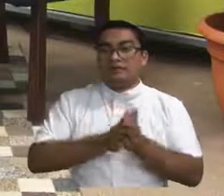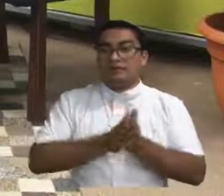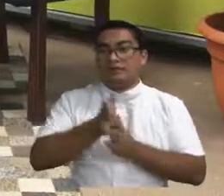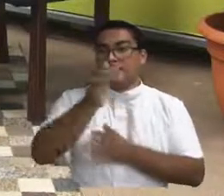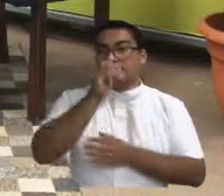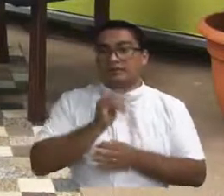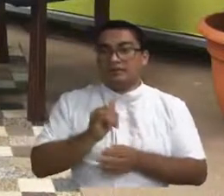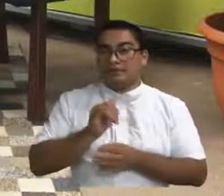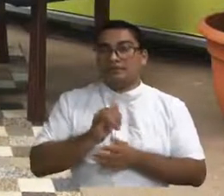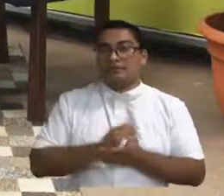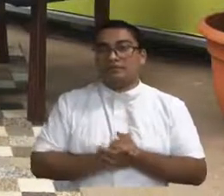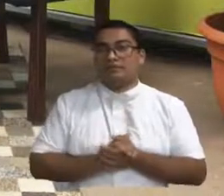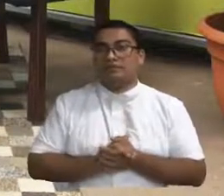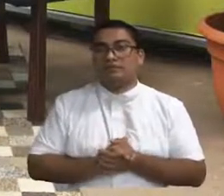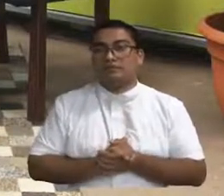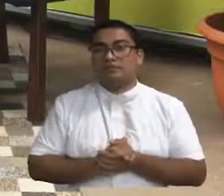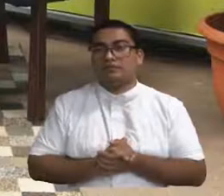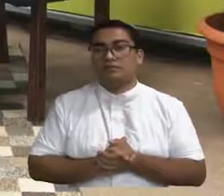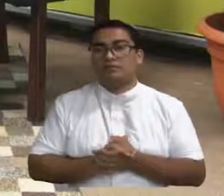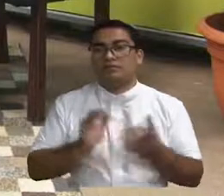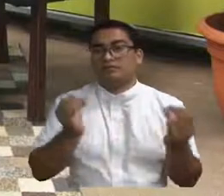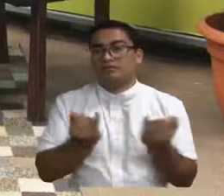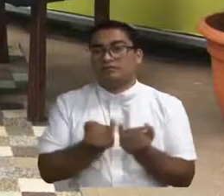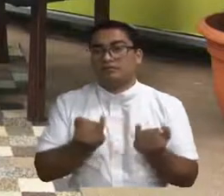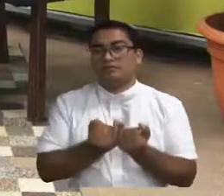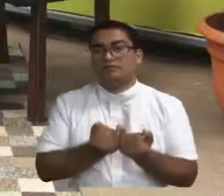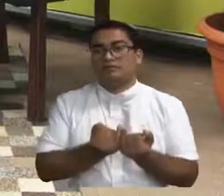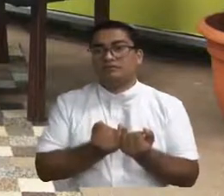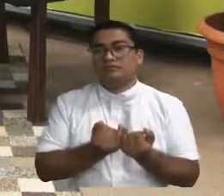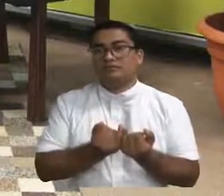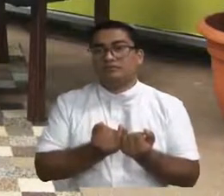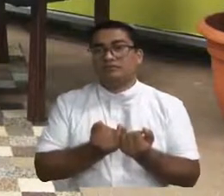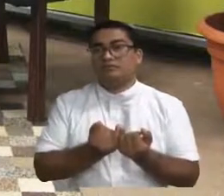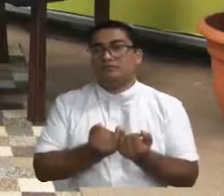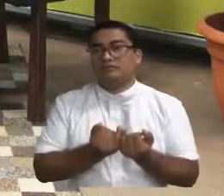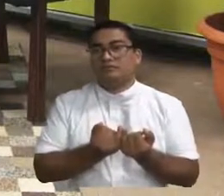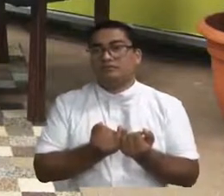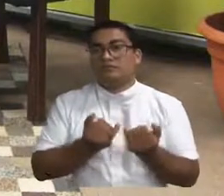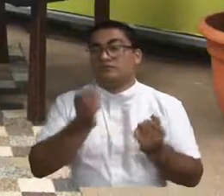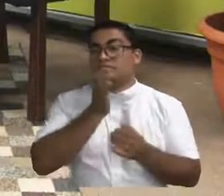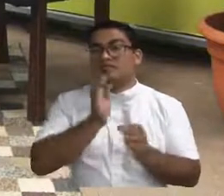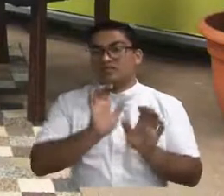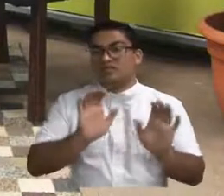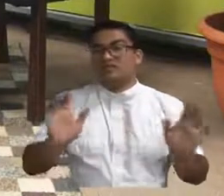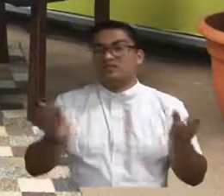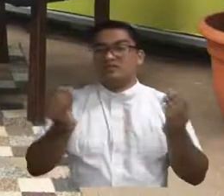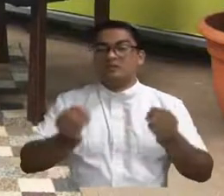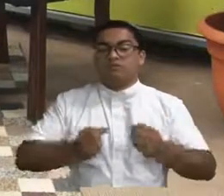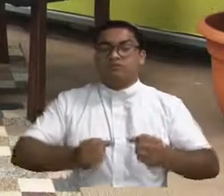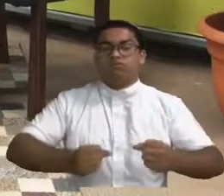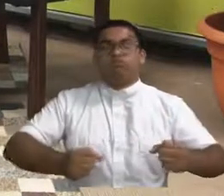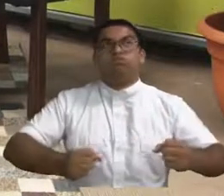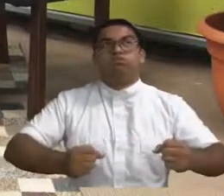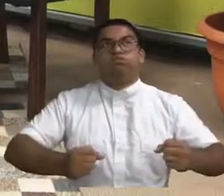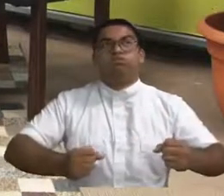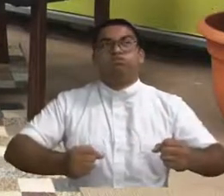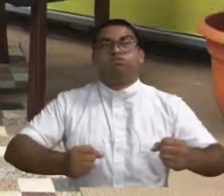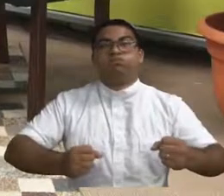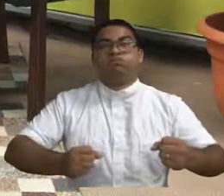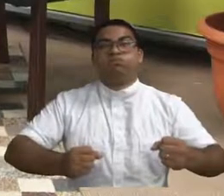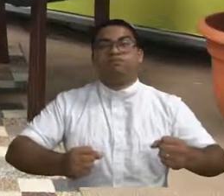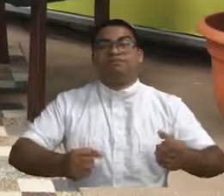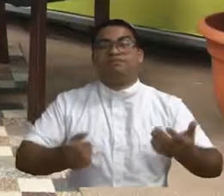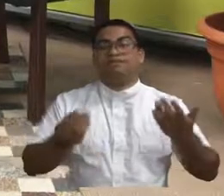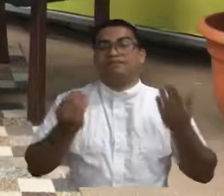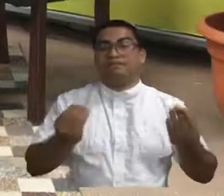qué? Porque tenemos también en este tiempo algo que se llama obesidad infantil. Y también a mí me da